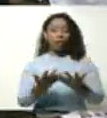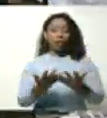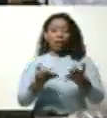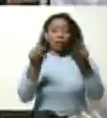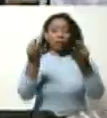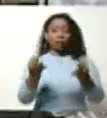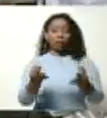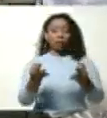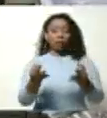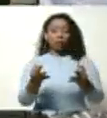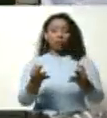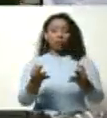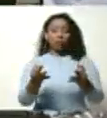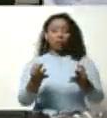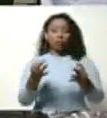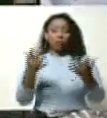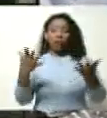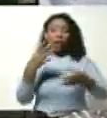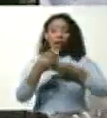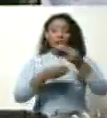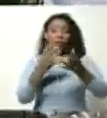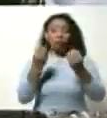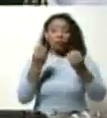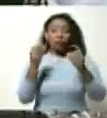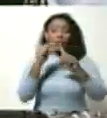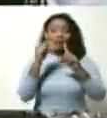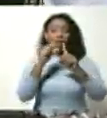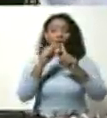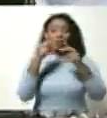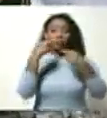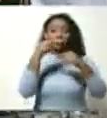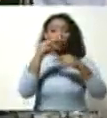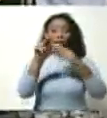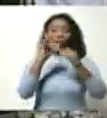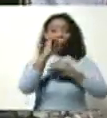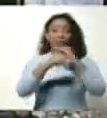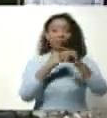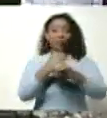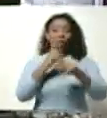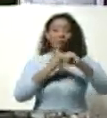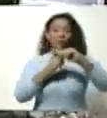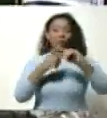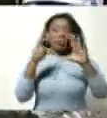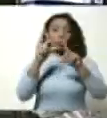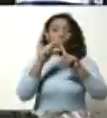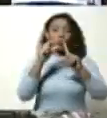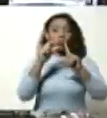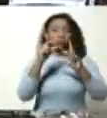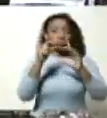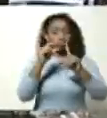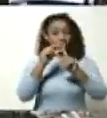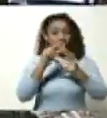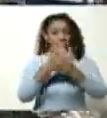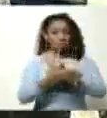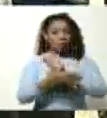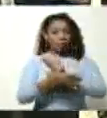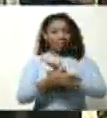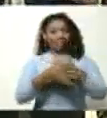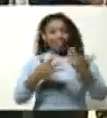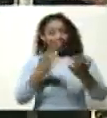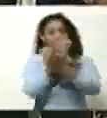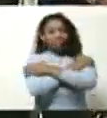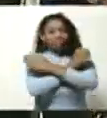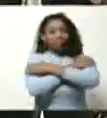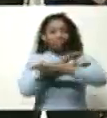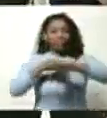efectivo, eficiente, que dio mucho que hablar a nivel internacional en lo positivo. Así que felicitaciones,